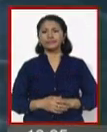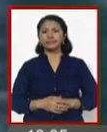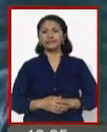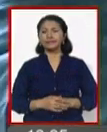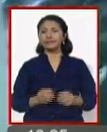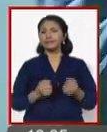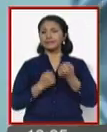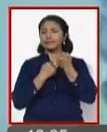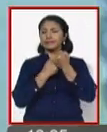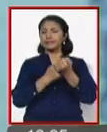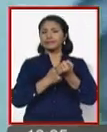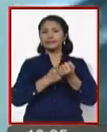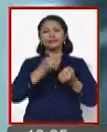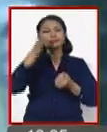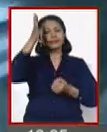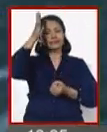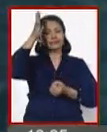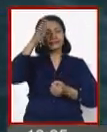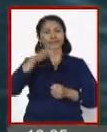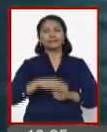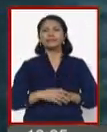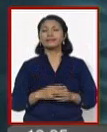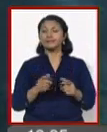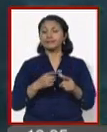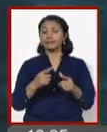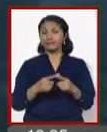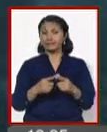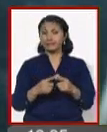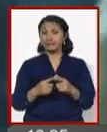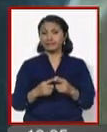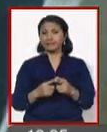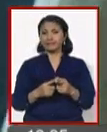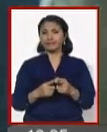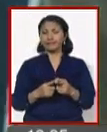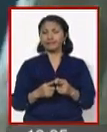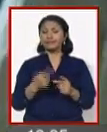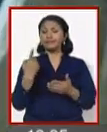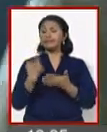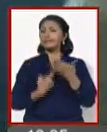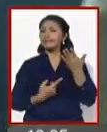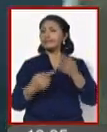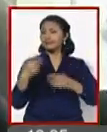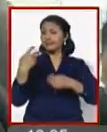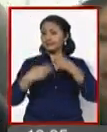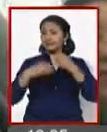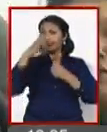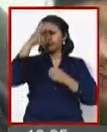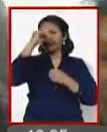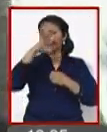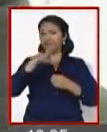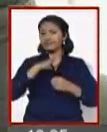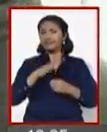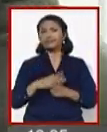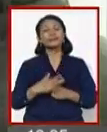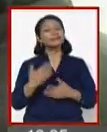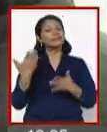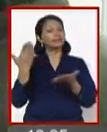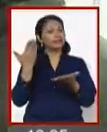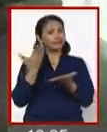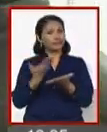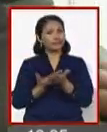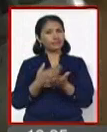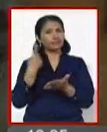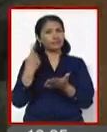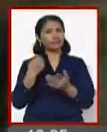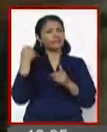a favor del padrastro. Entonces imagínense la magnitud del problema. Este señor ha venido en reiteradas